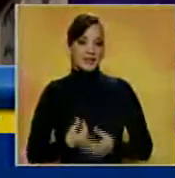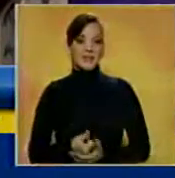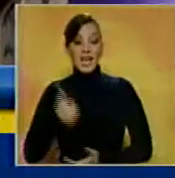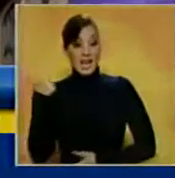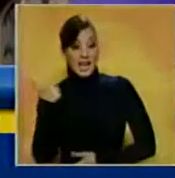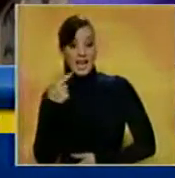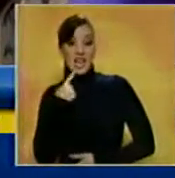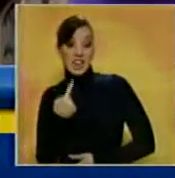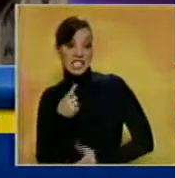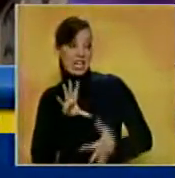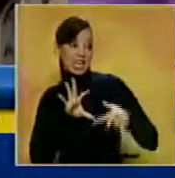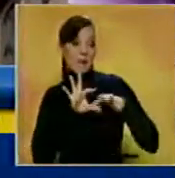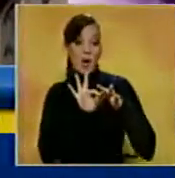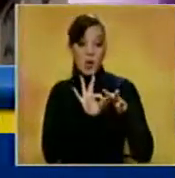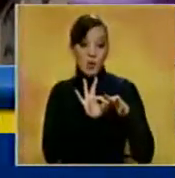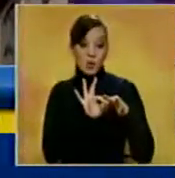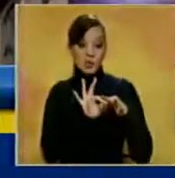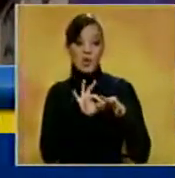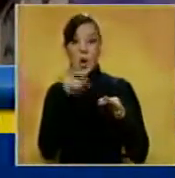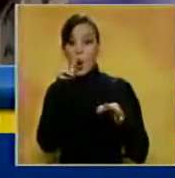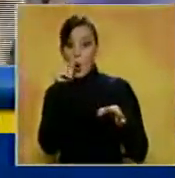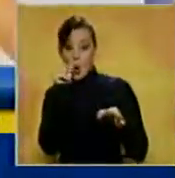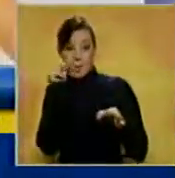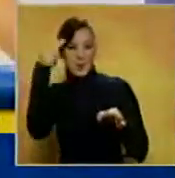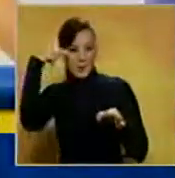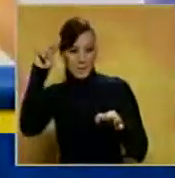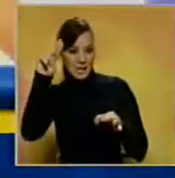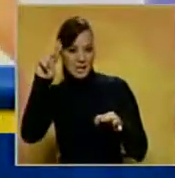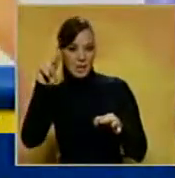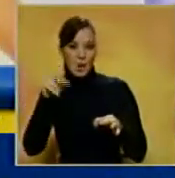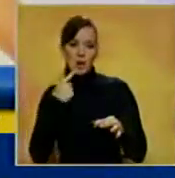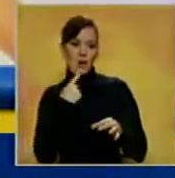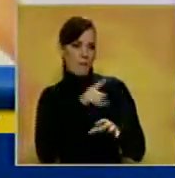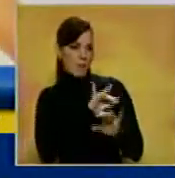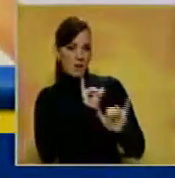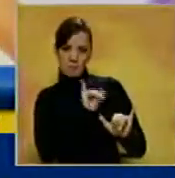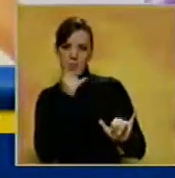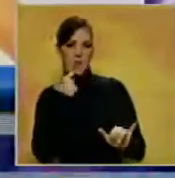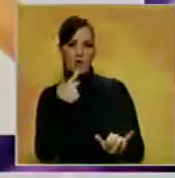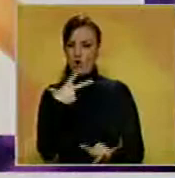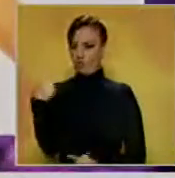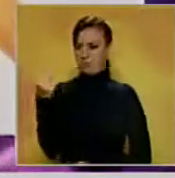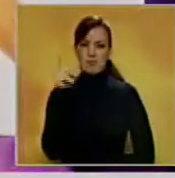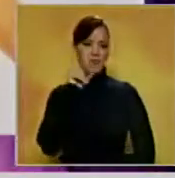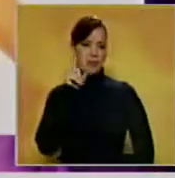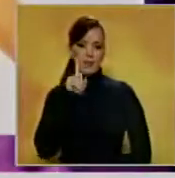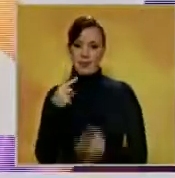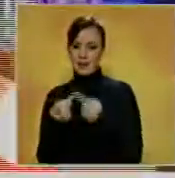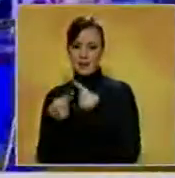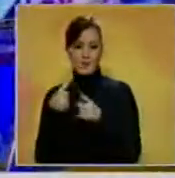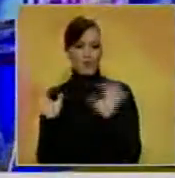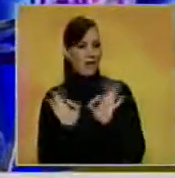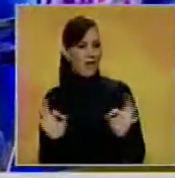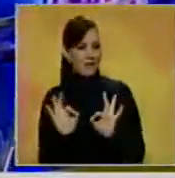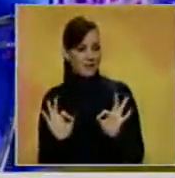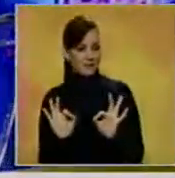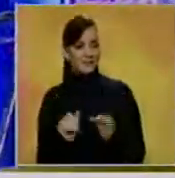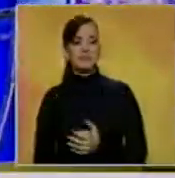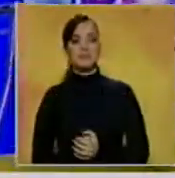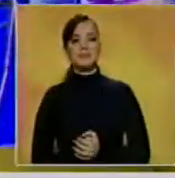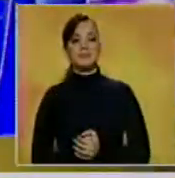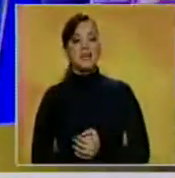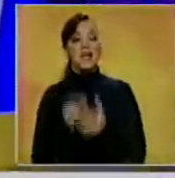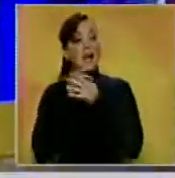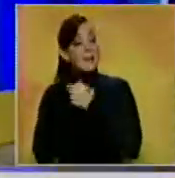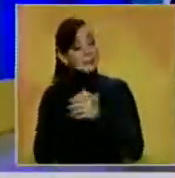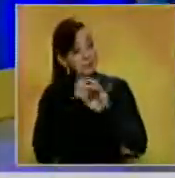vinculada sentimentalmente con un humorista mexicano, pero ella misma se encargó de desmentir la información. Y así nosotros llegamos una vez